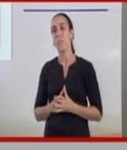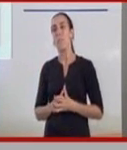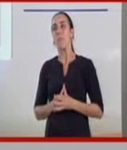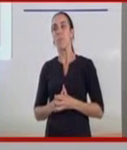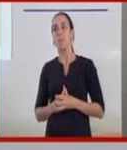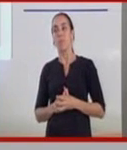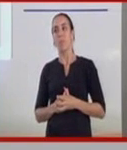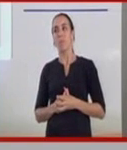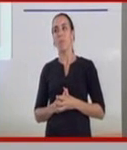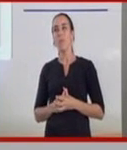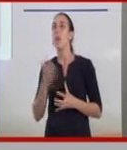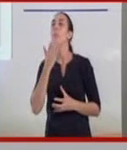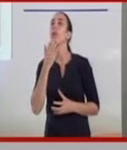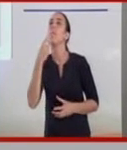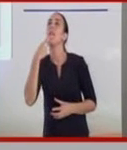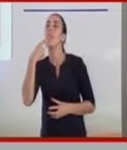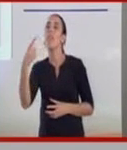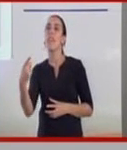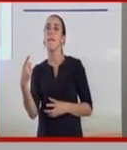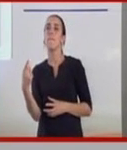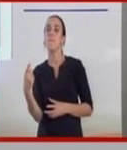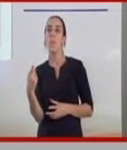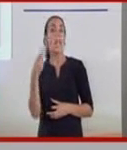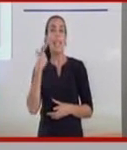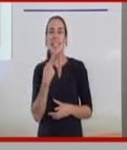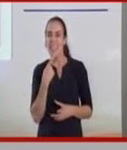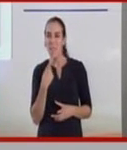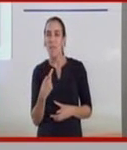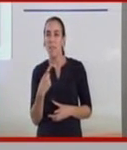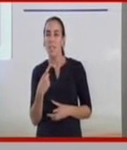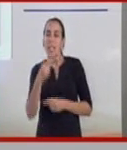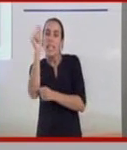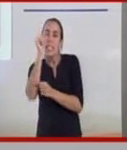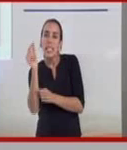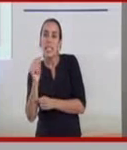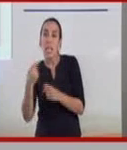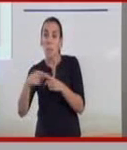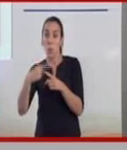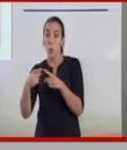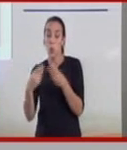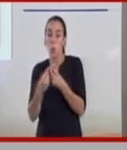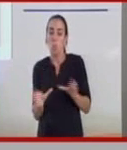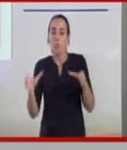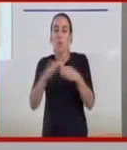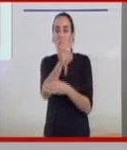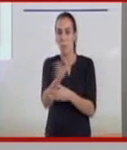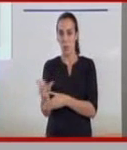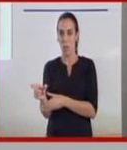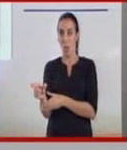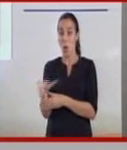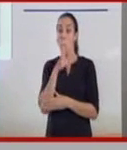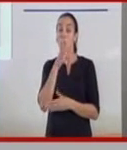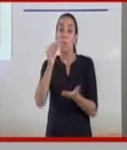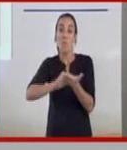contando, ¿no? Por ejemplo, Steve Jobs dice que es muy difícil diseñar productos con grupos de gente, porque muchas